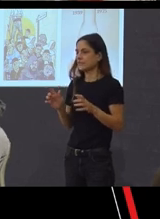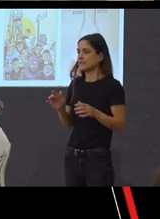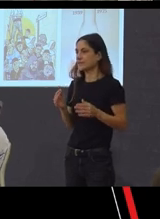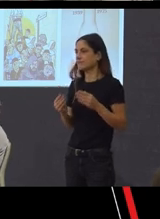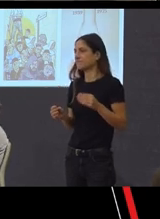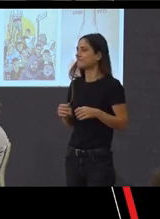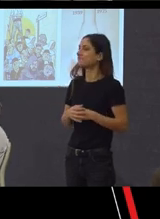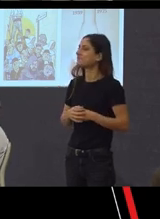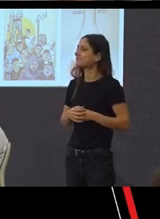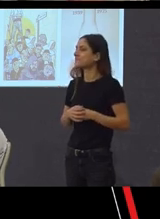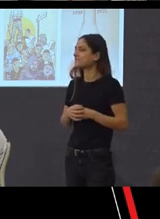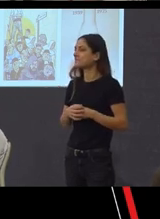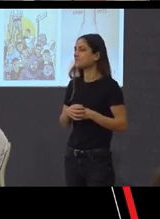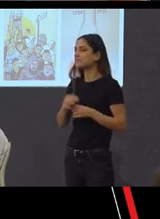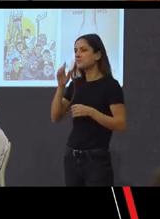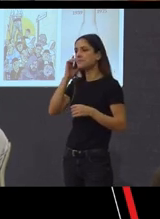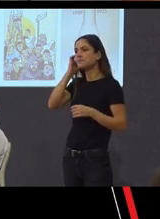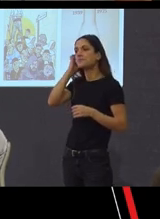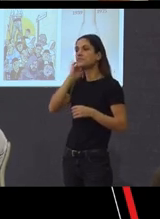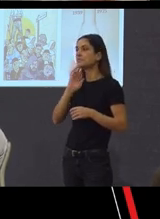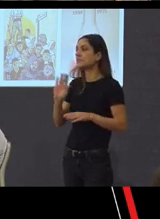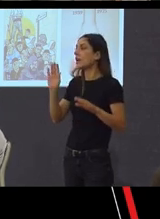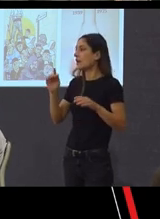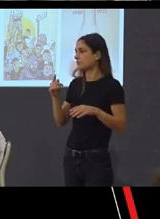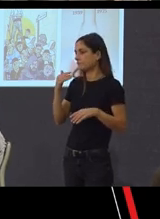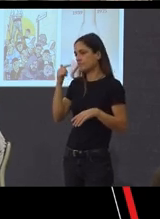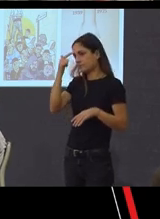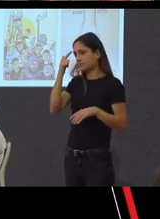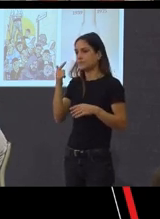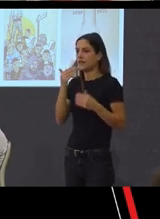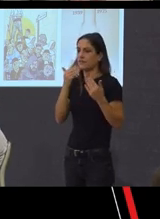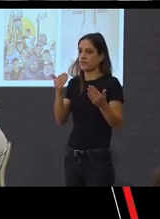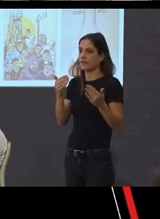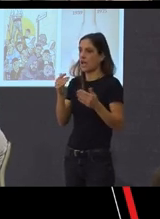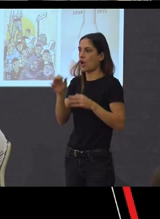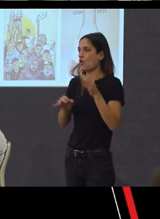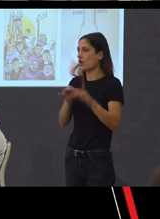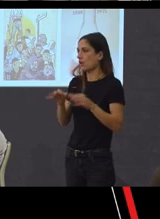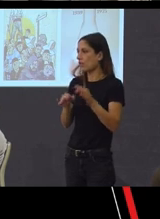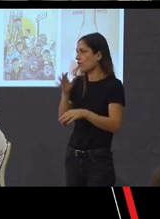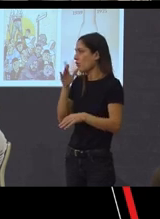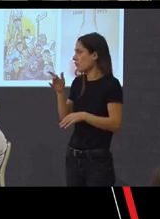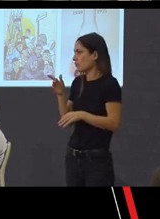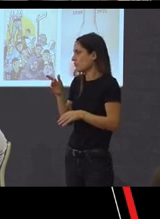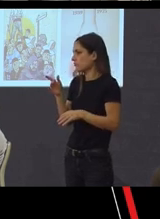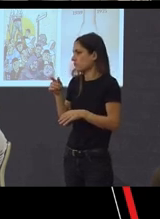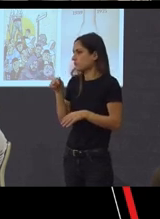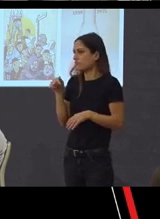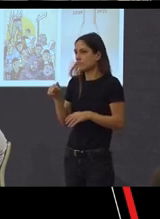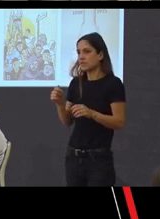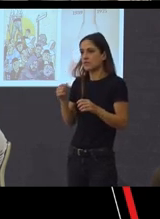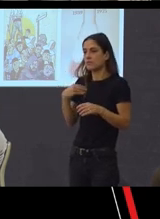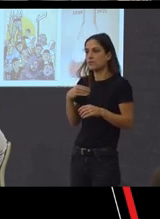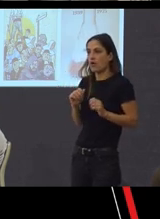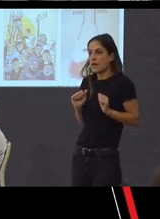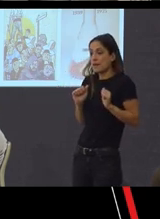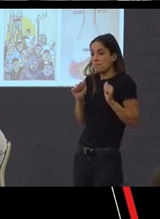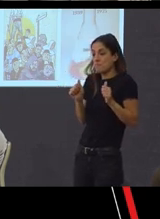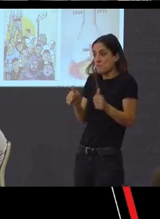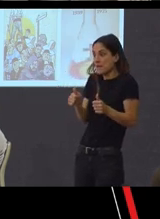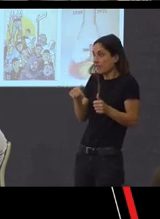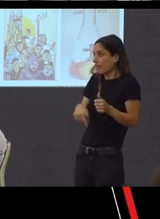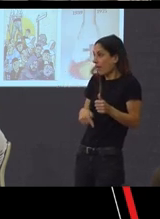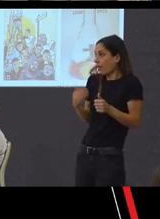perfecto, moi ben. Por certo, felicitar os organizadores, porque a organización ha sido, dende o primeiro